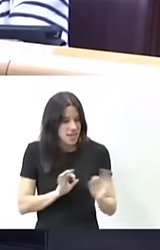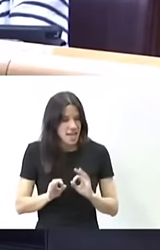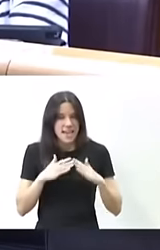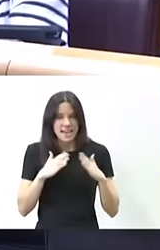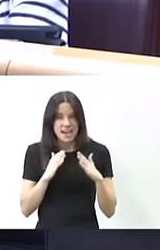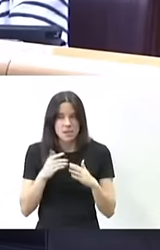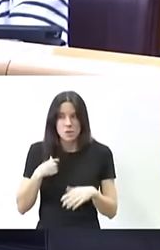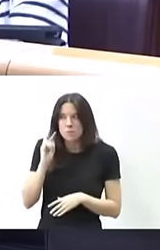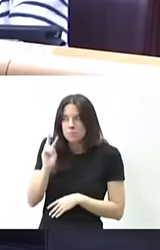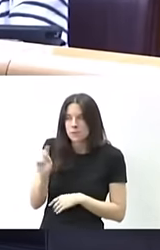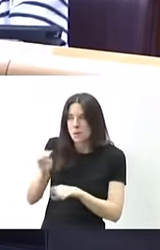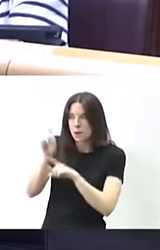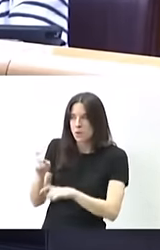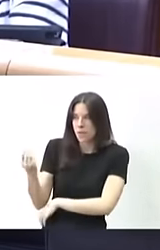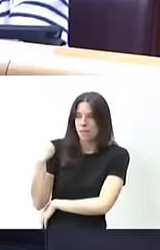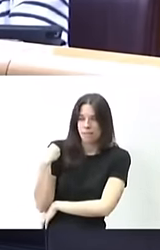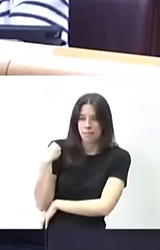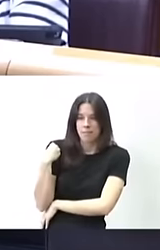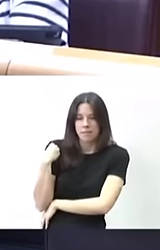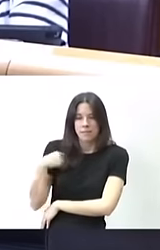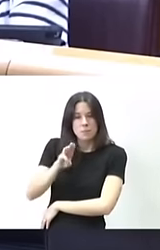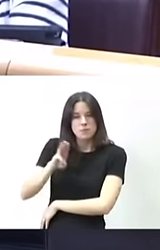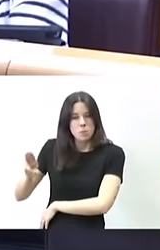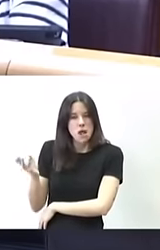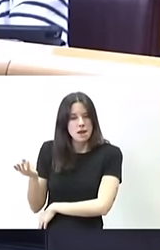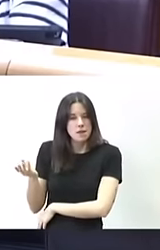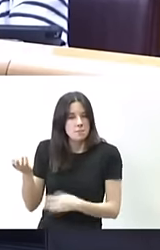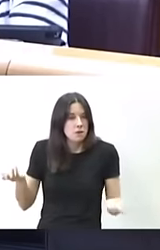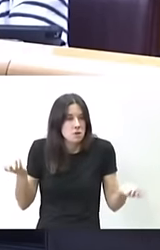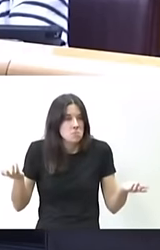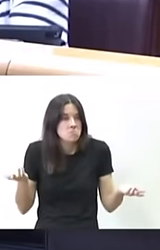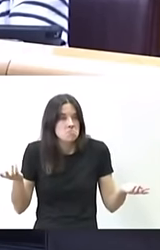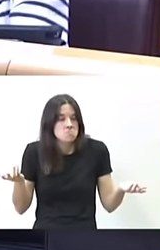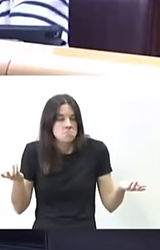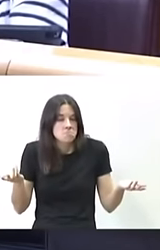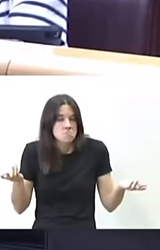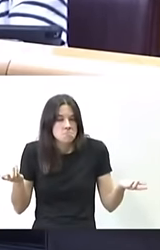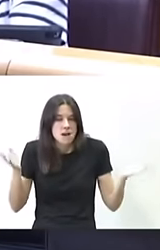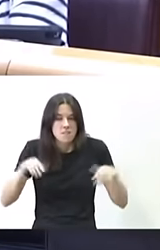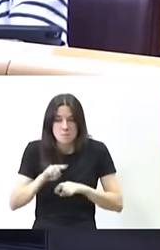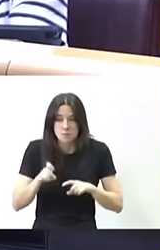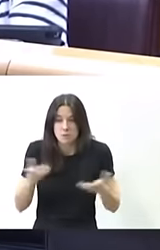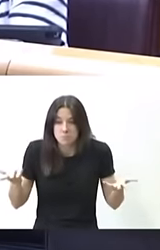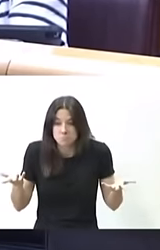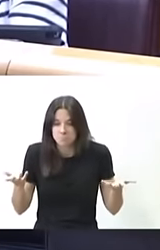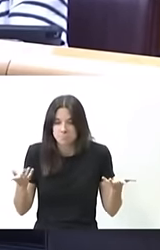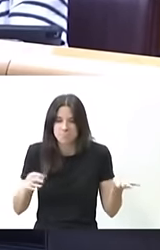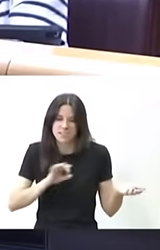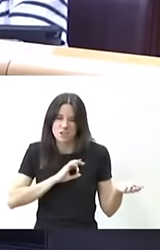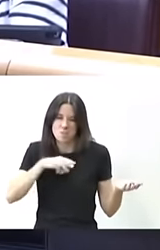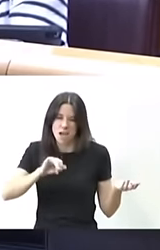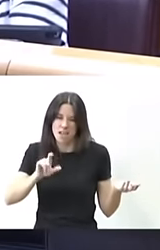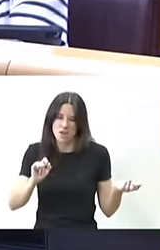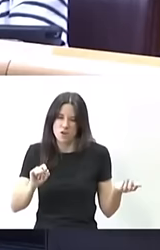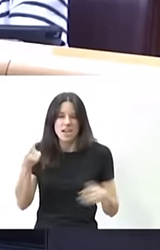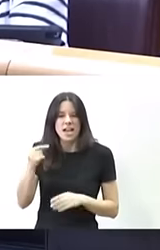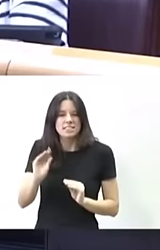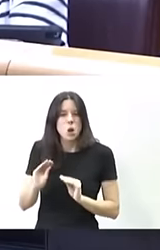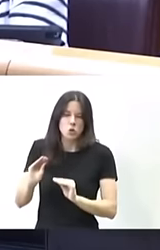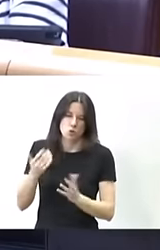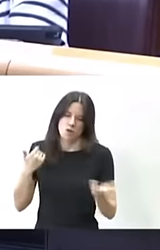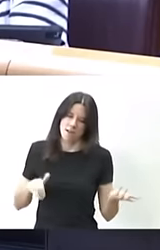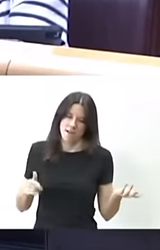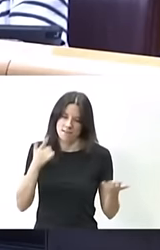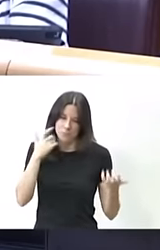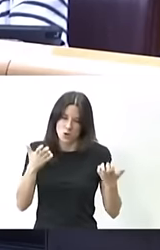que me había trasladado por parte del Partido Popular, pero, señor Maillo, es verdad que su estilo ya es muy conocido y reconocido en esta Cámara,